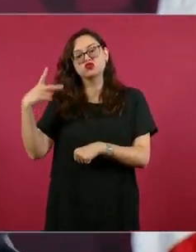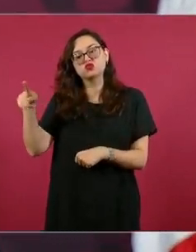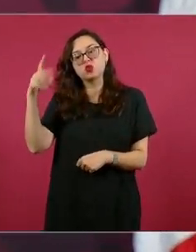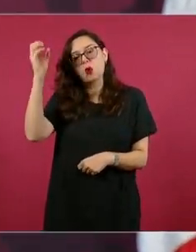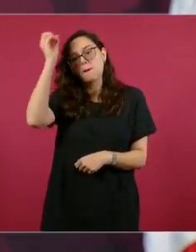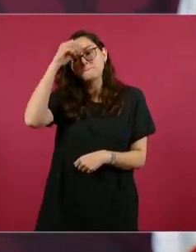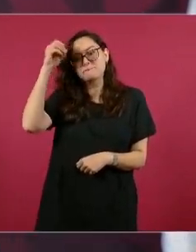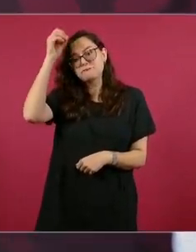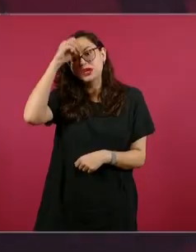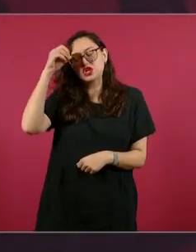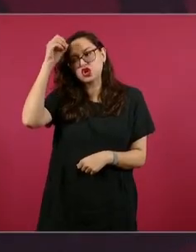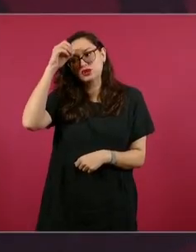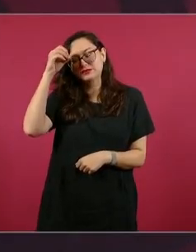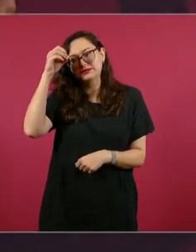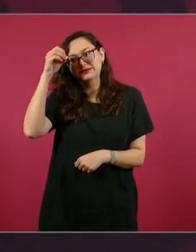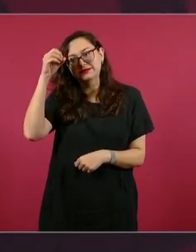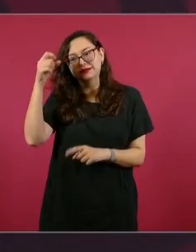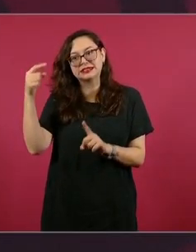y él